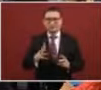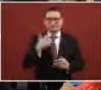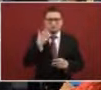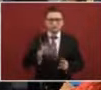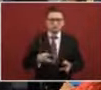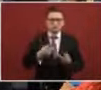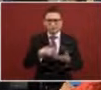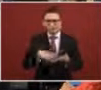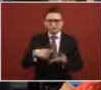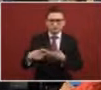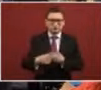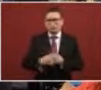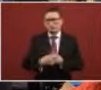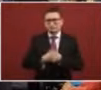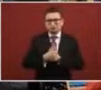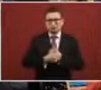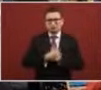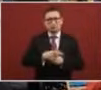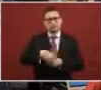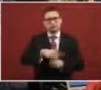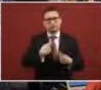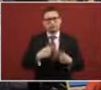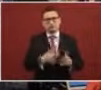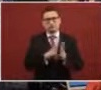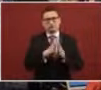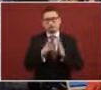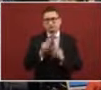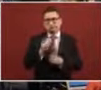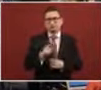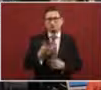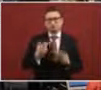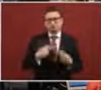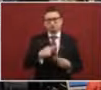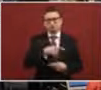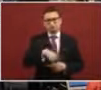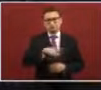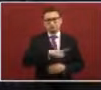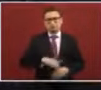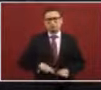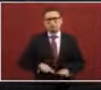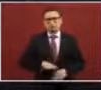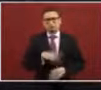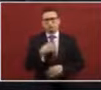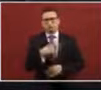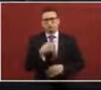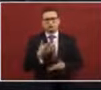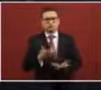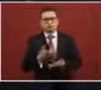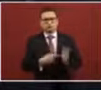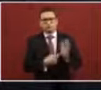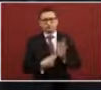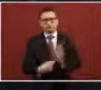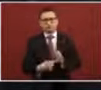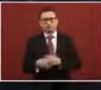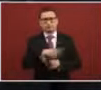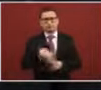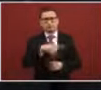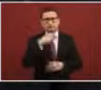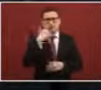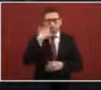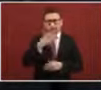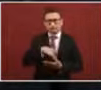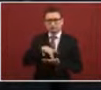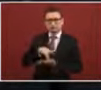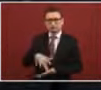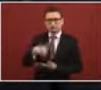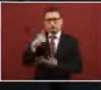ciudadanía. Que como dice el señor presidente, mostraron muestras de estar en solidaridad